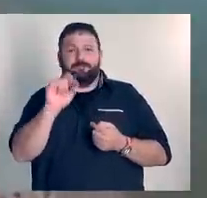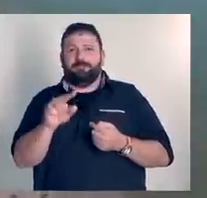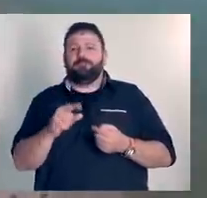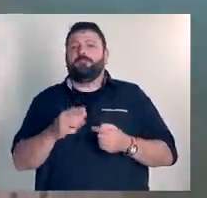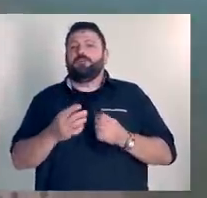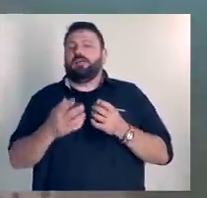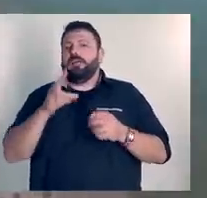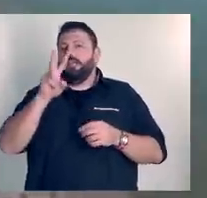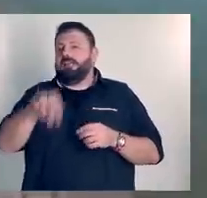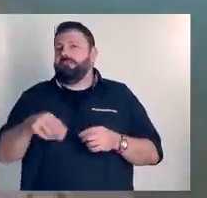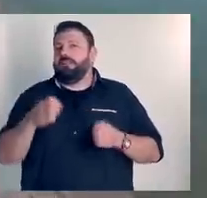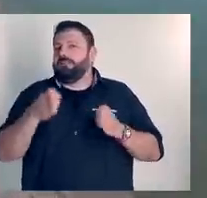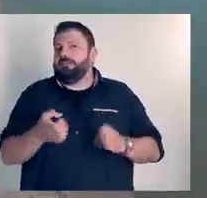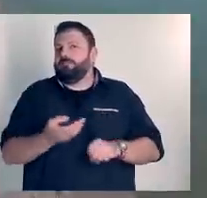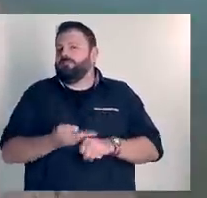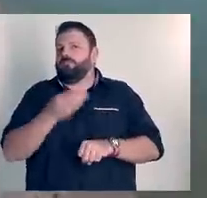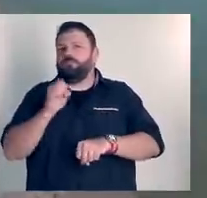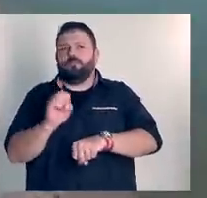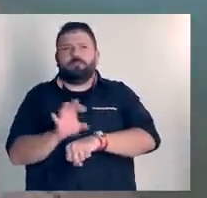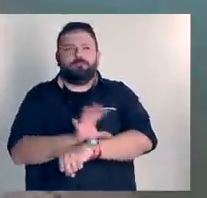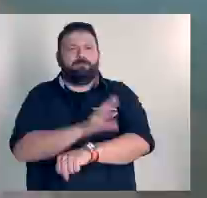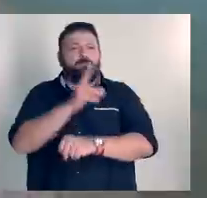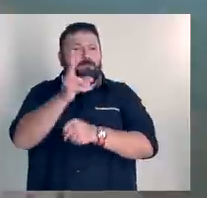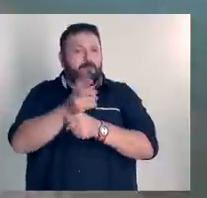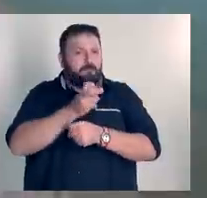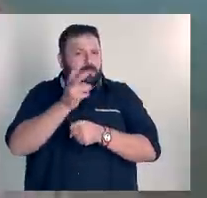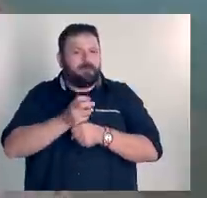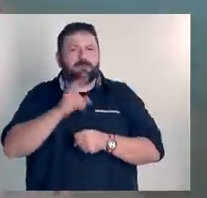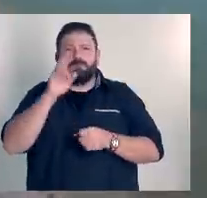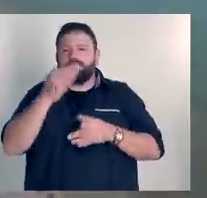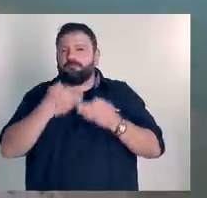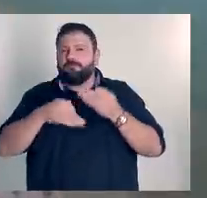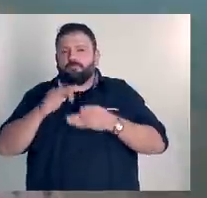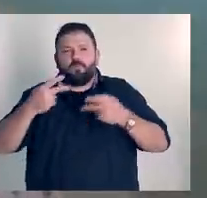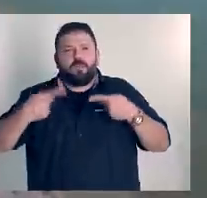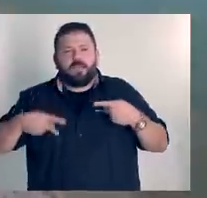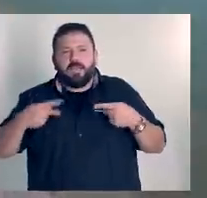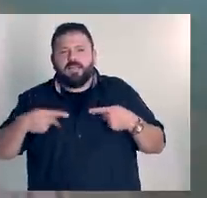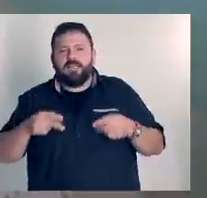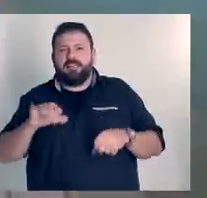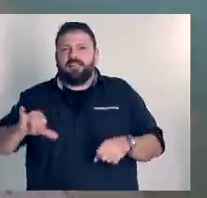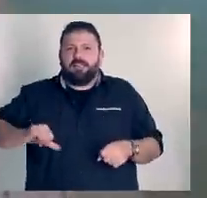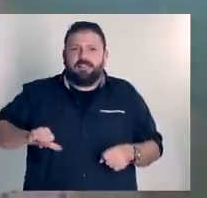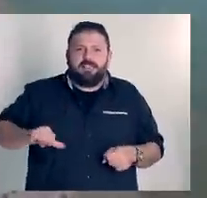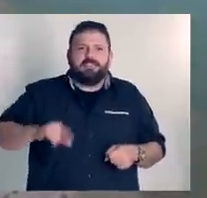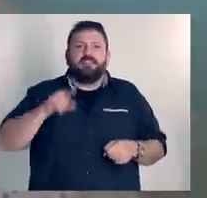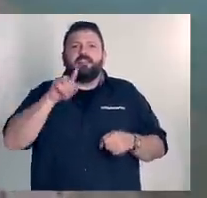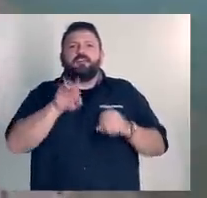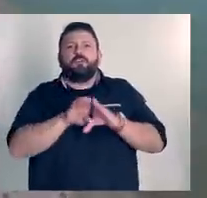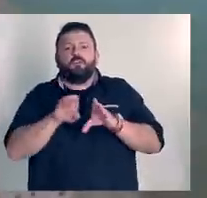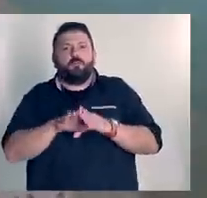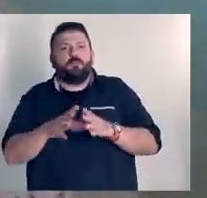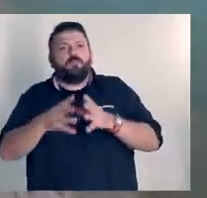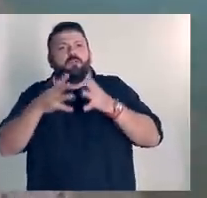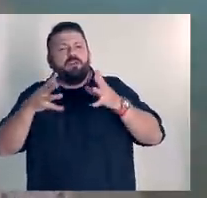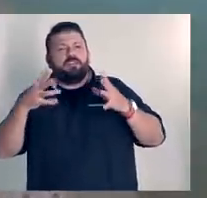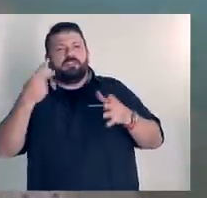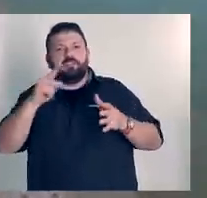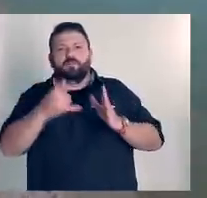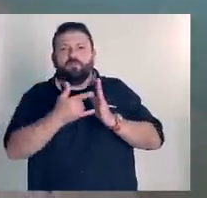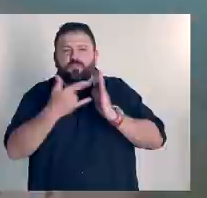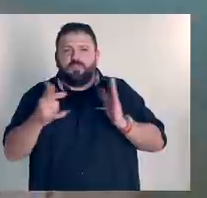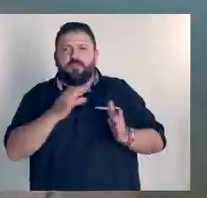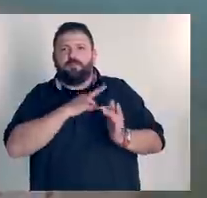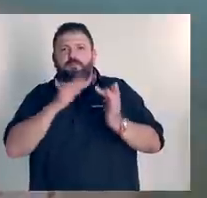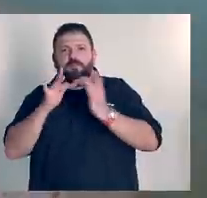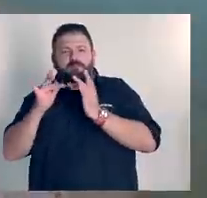súper emocionados, y invitarlos a que la gente que está interesada en cómo crecer su cheque en Seitú se conecte. Vamos a tener